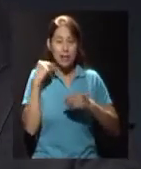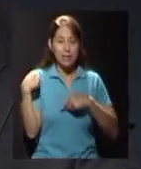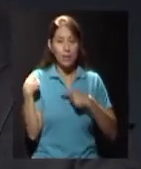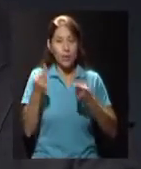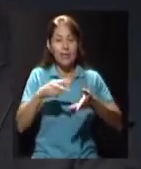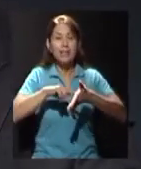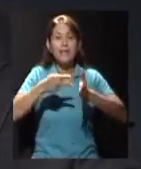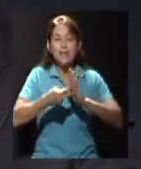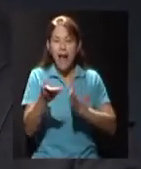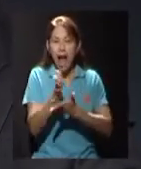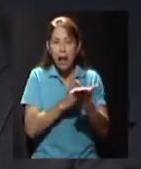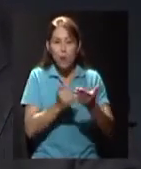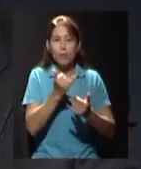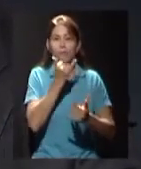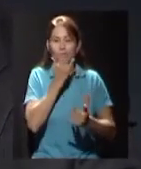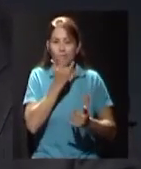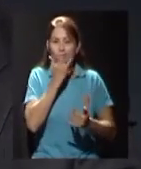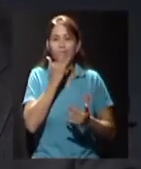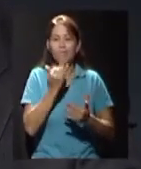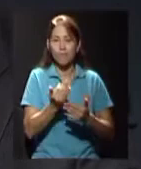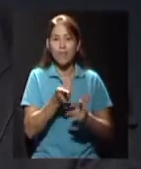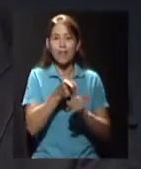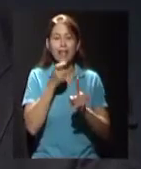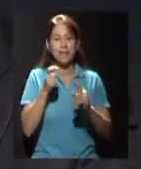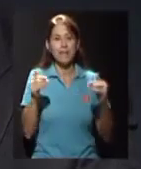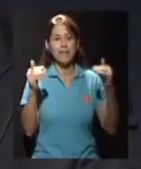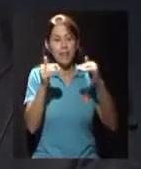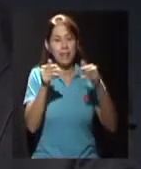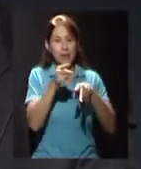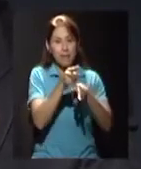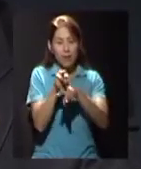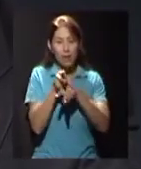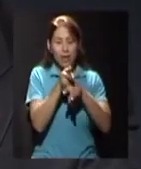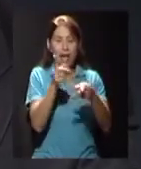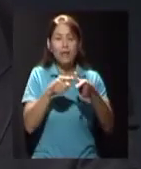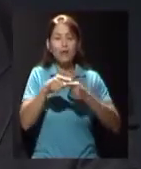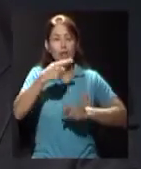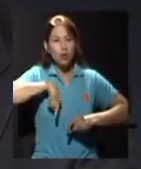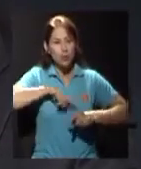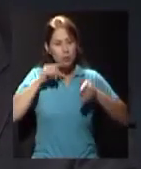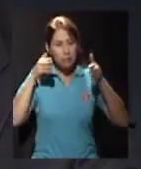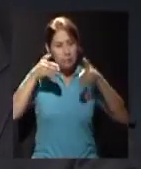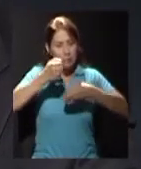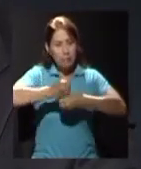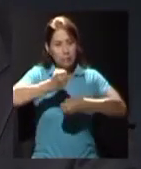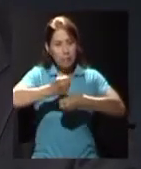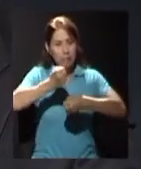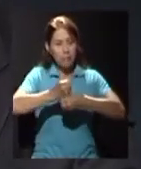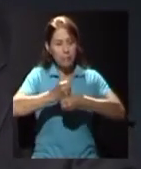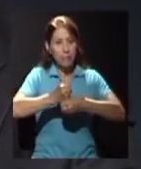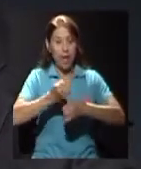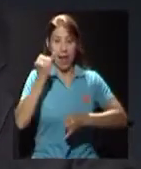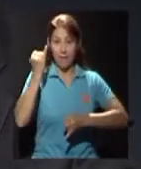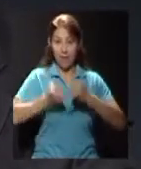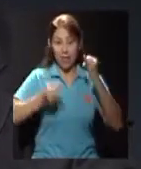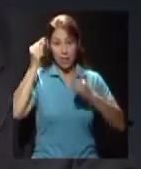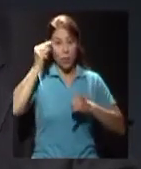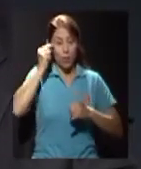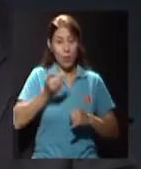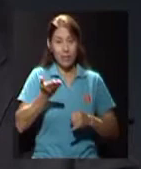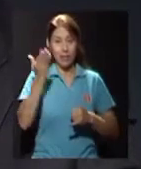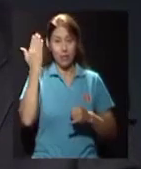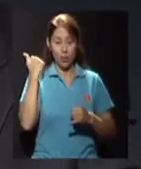en ese sentido nos abocamos al tema se aprobó una ley que tengo que decir que fue al final de la administración anterior